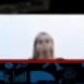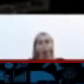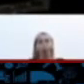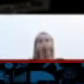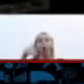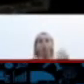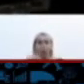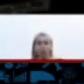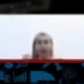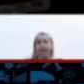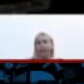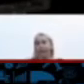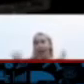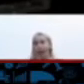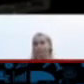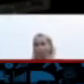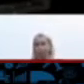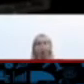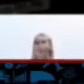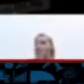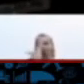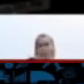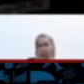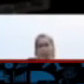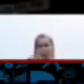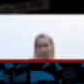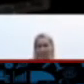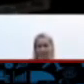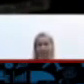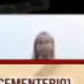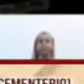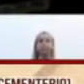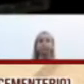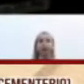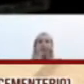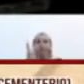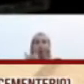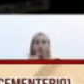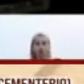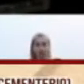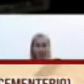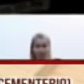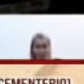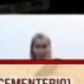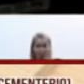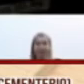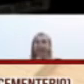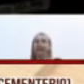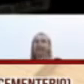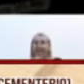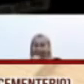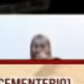vos un médico pastor, digamos, uh-huh, vamos, porque hay casos, ¿no? Sí, por supuesto, se puede negar, ¿no es cierto? Claro. Pero siempre hay alguien que lo